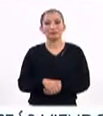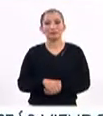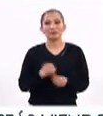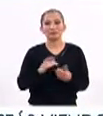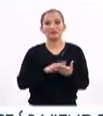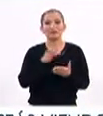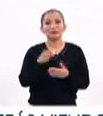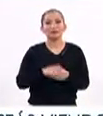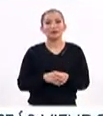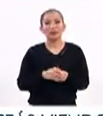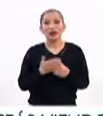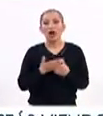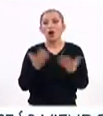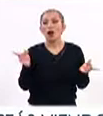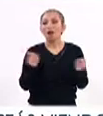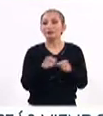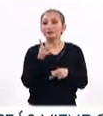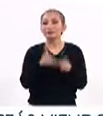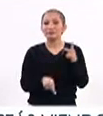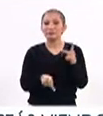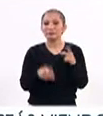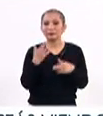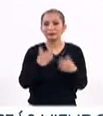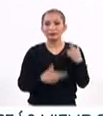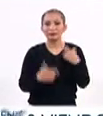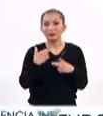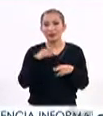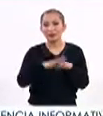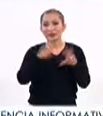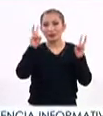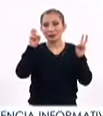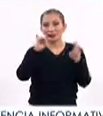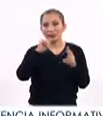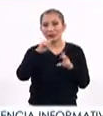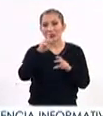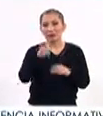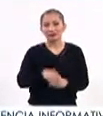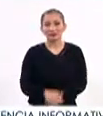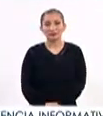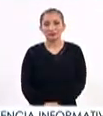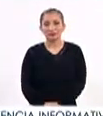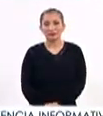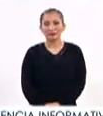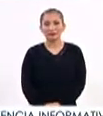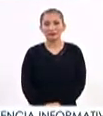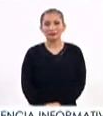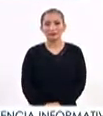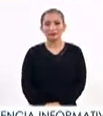Gracias, muchísimas gracias. Vamos a hacer una breve pausa, regresamos con más temas. Esto es Interfaz.